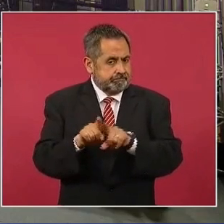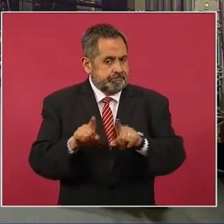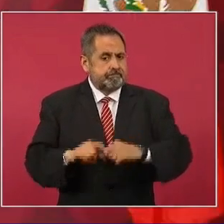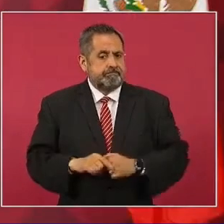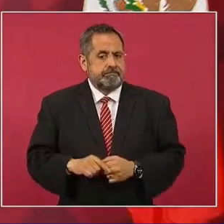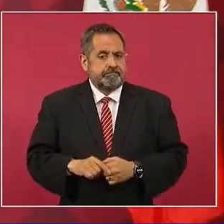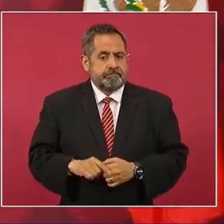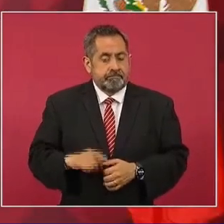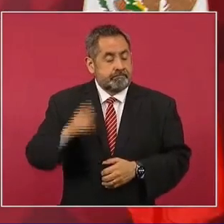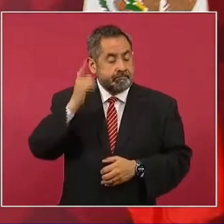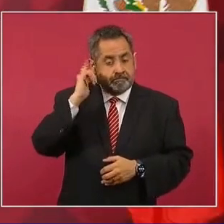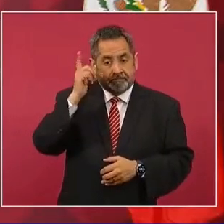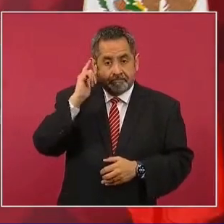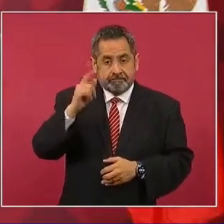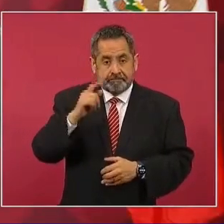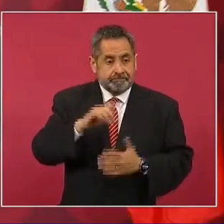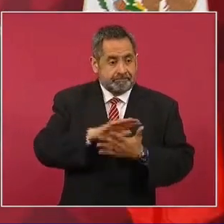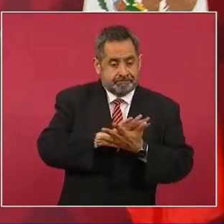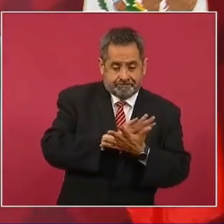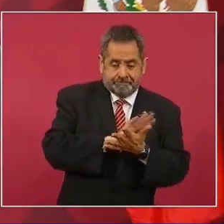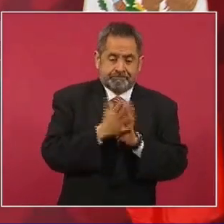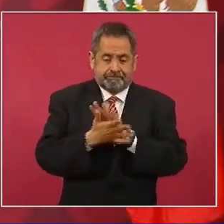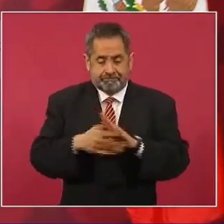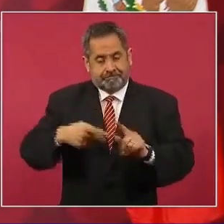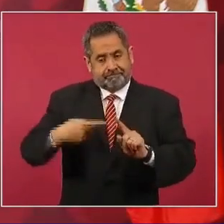que ojalá y se mexicanice,